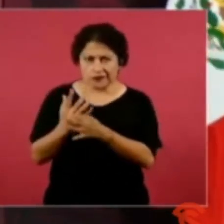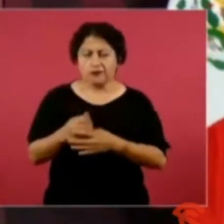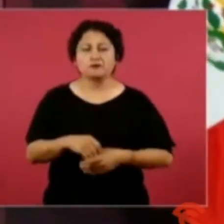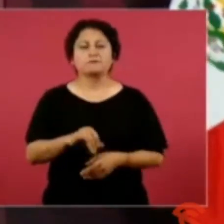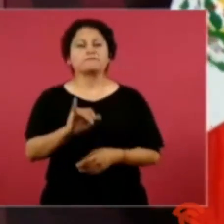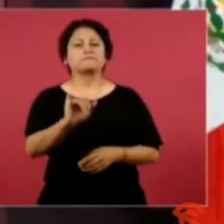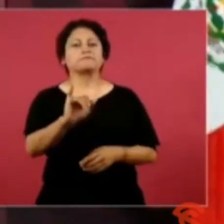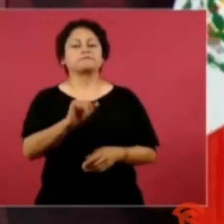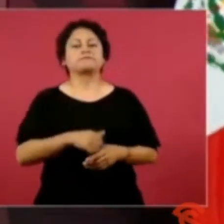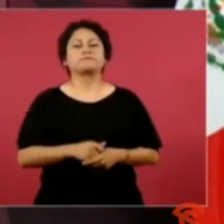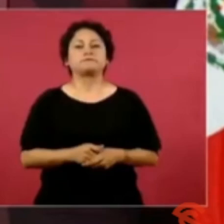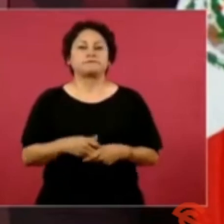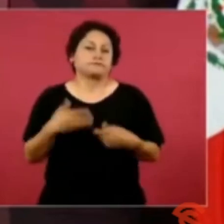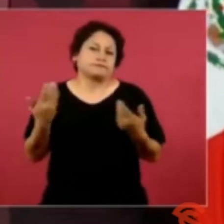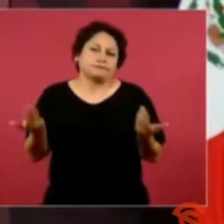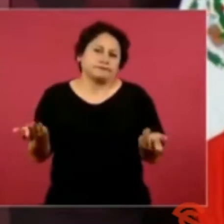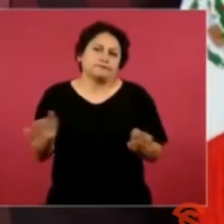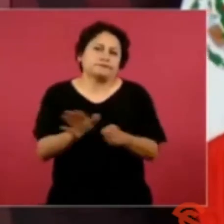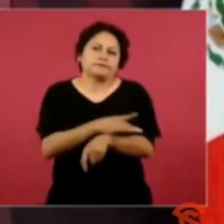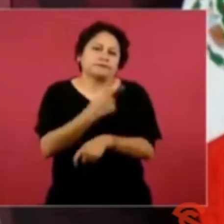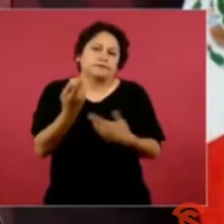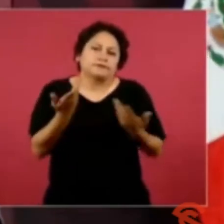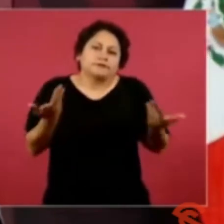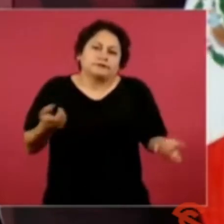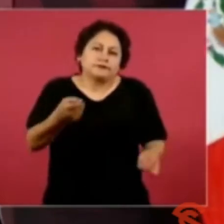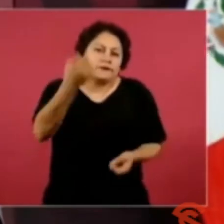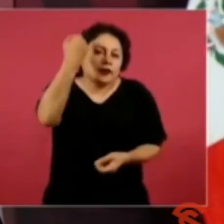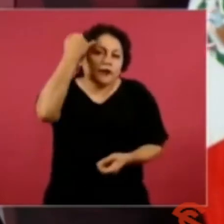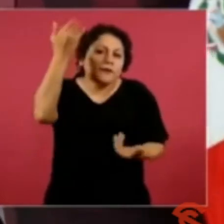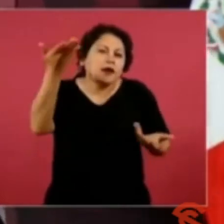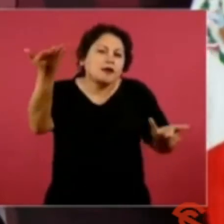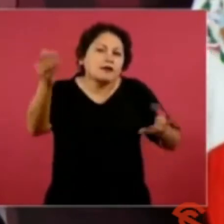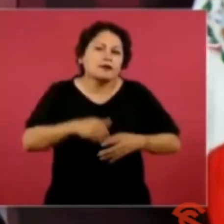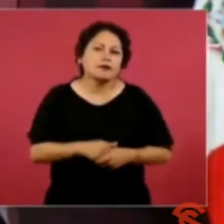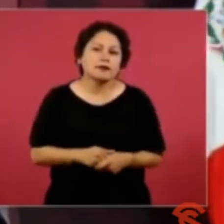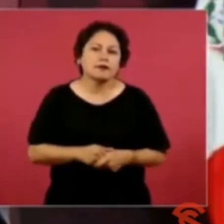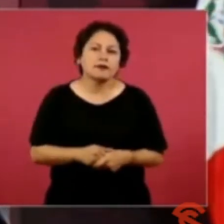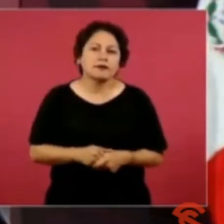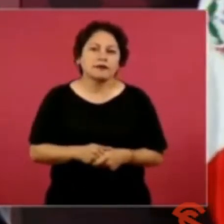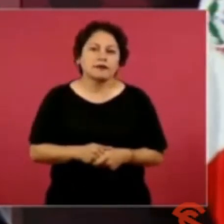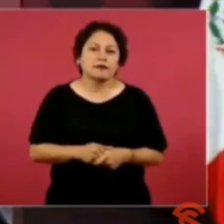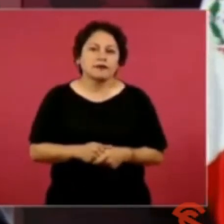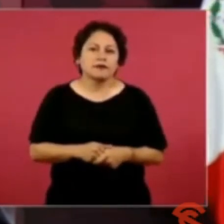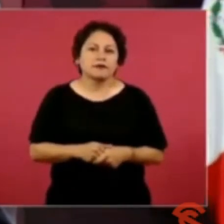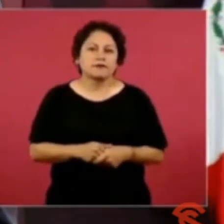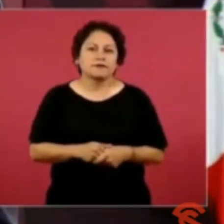Sí. Sí, porque ya imagínense que vamos a debatir